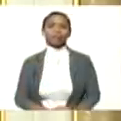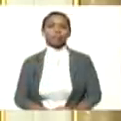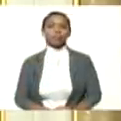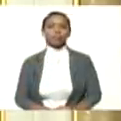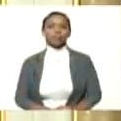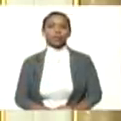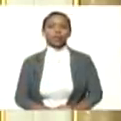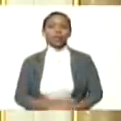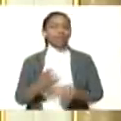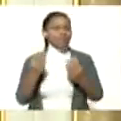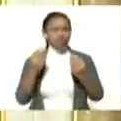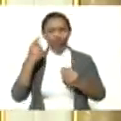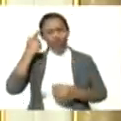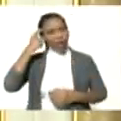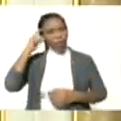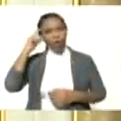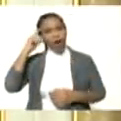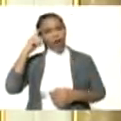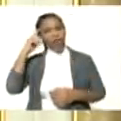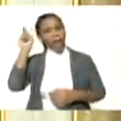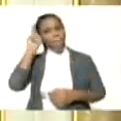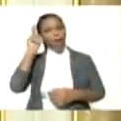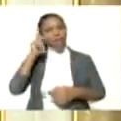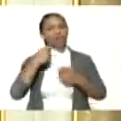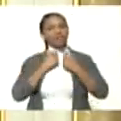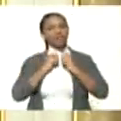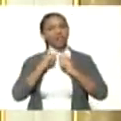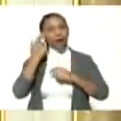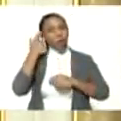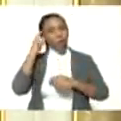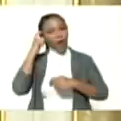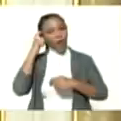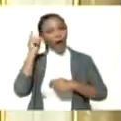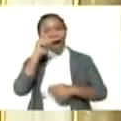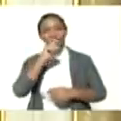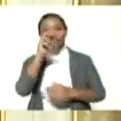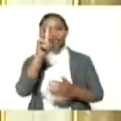Tantos recuerdos traemos del profe. Recuerdo en el año 2000...